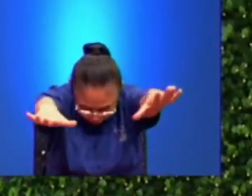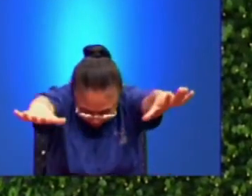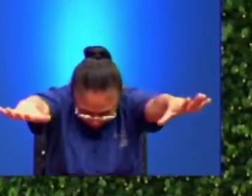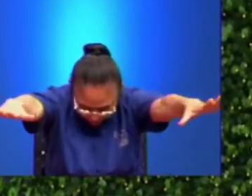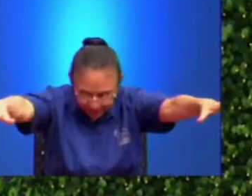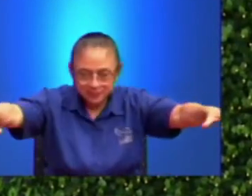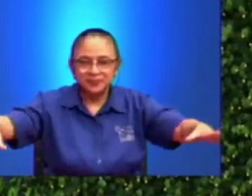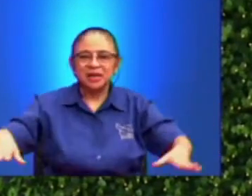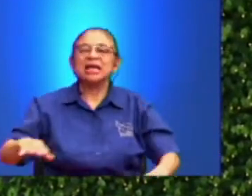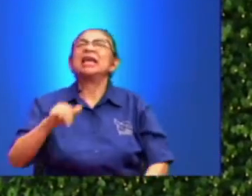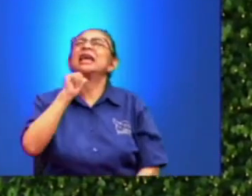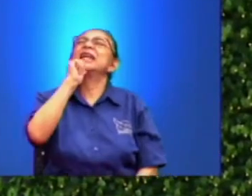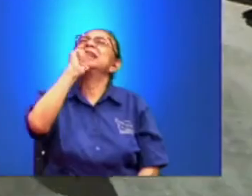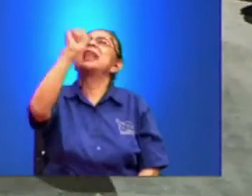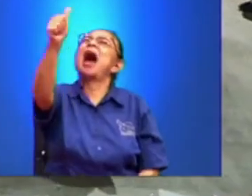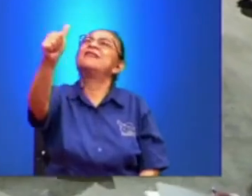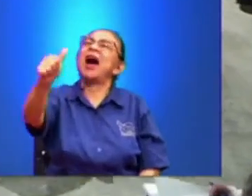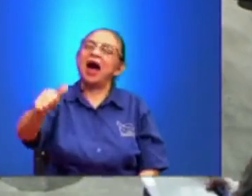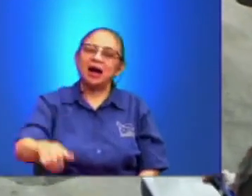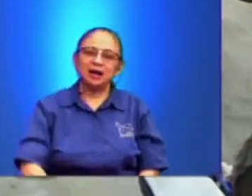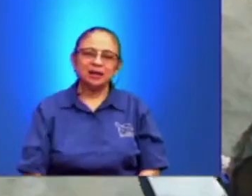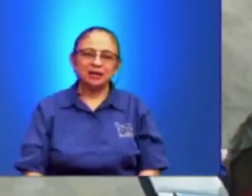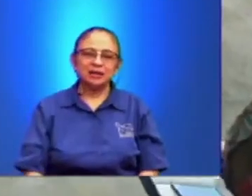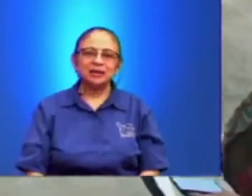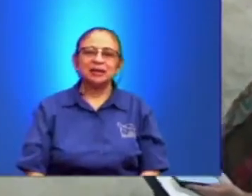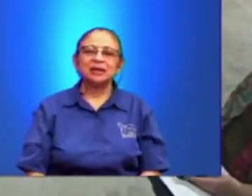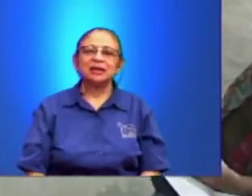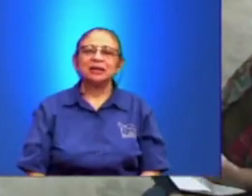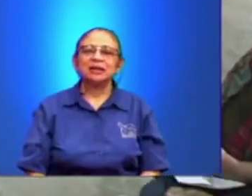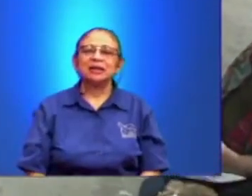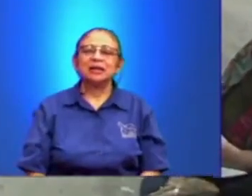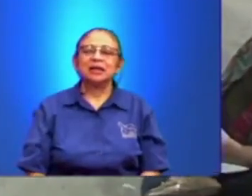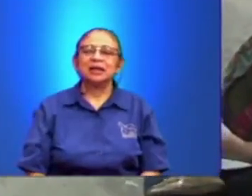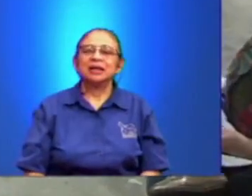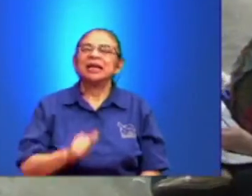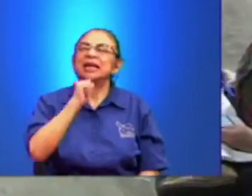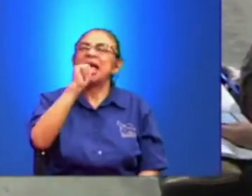y empezaba a gritar se murió